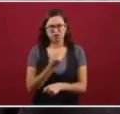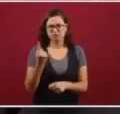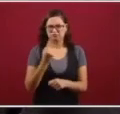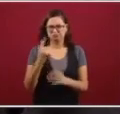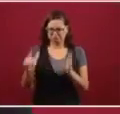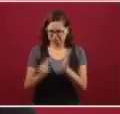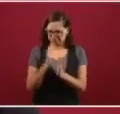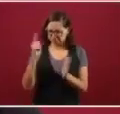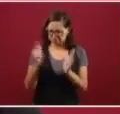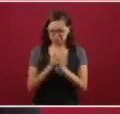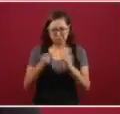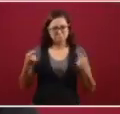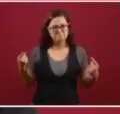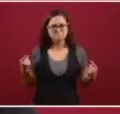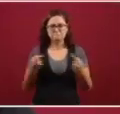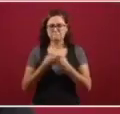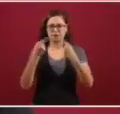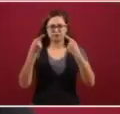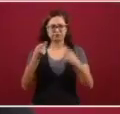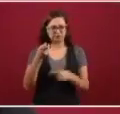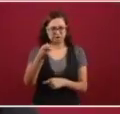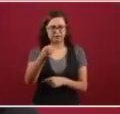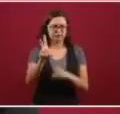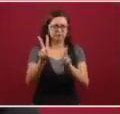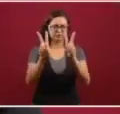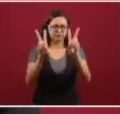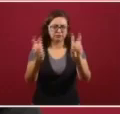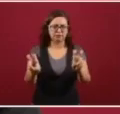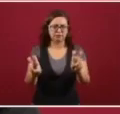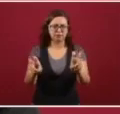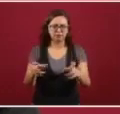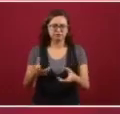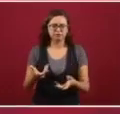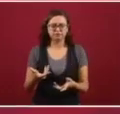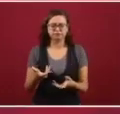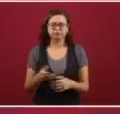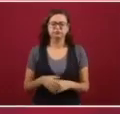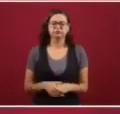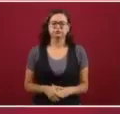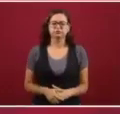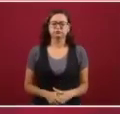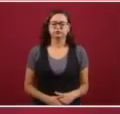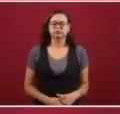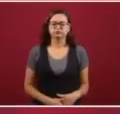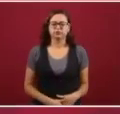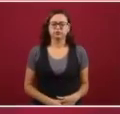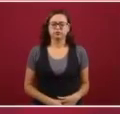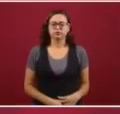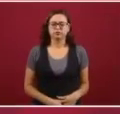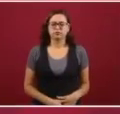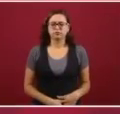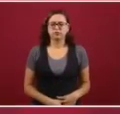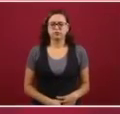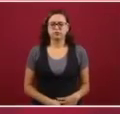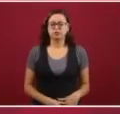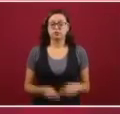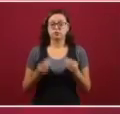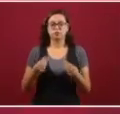Ese tema de algo que se ventiló mucho en